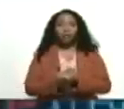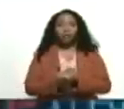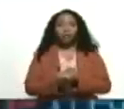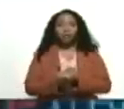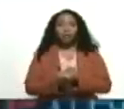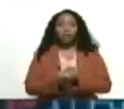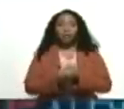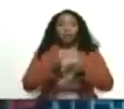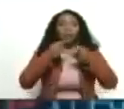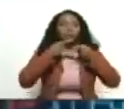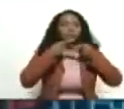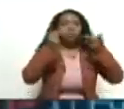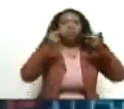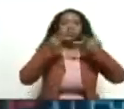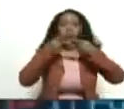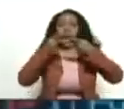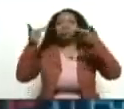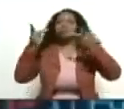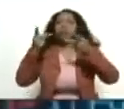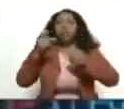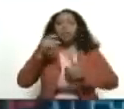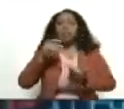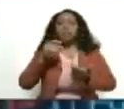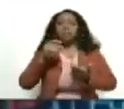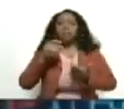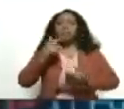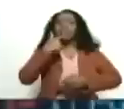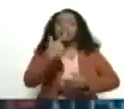expresar nuestra admiración,